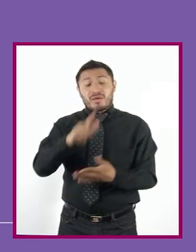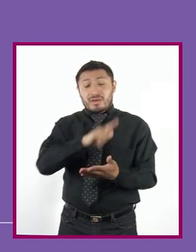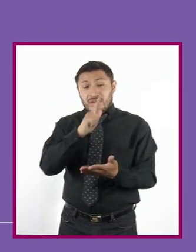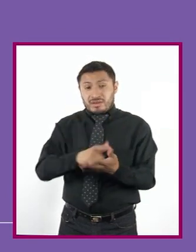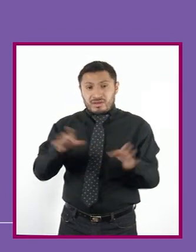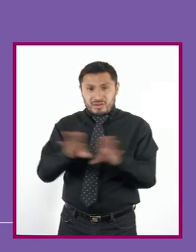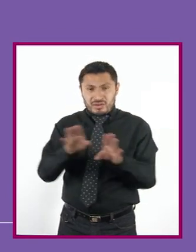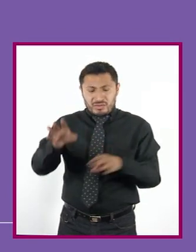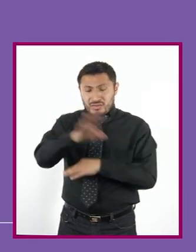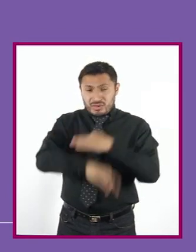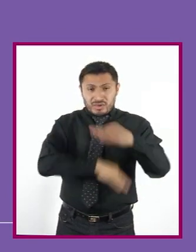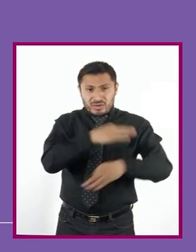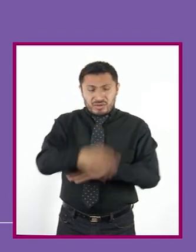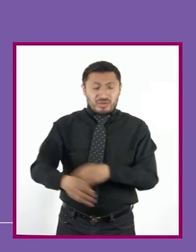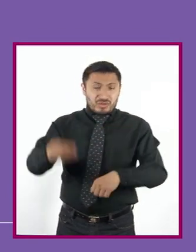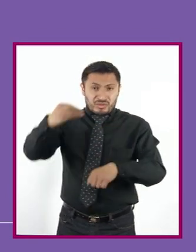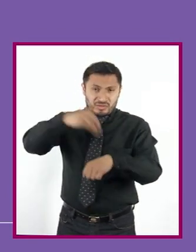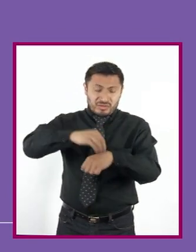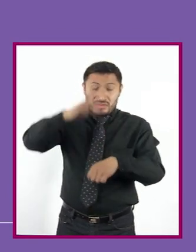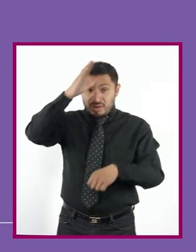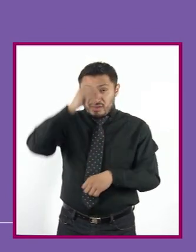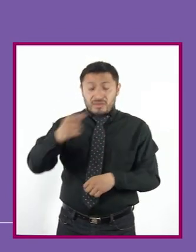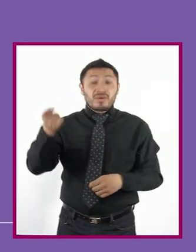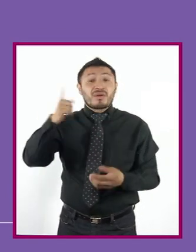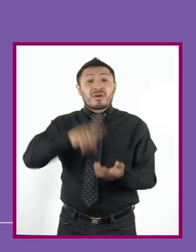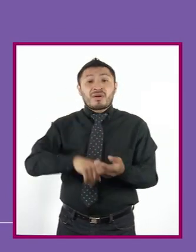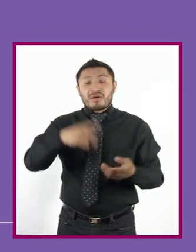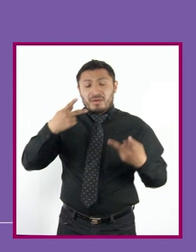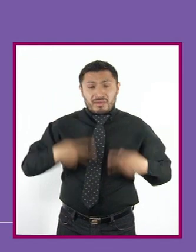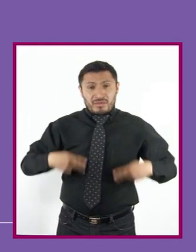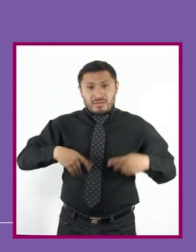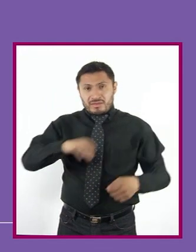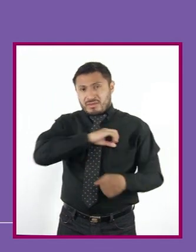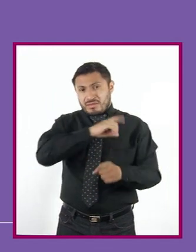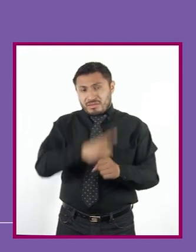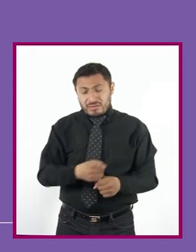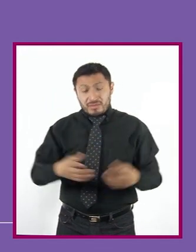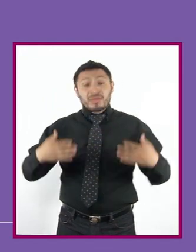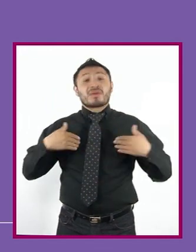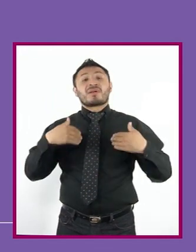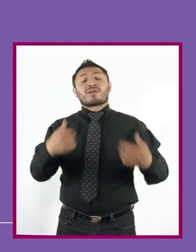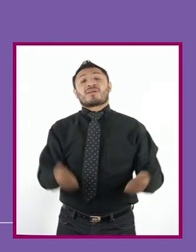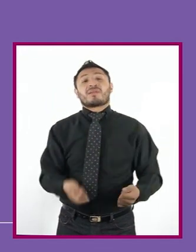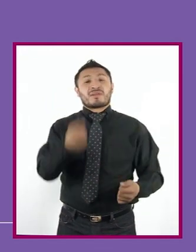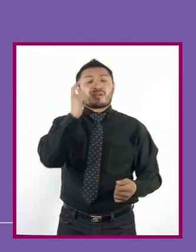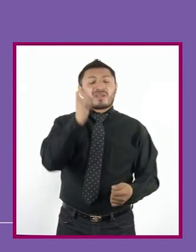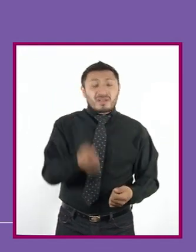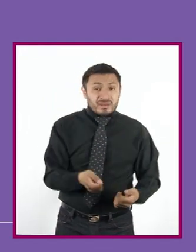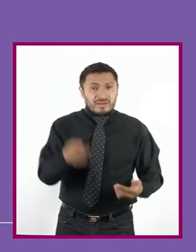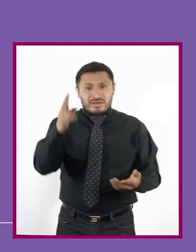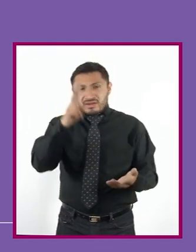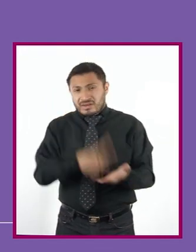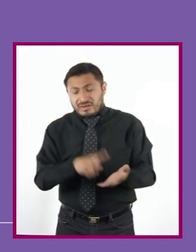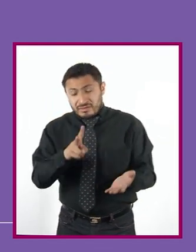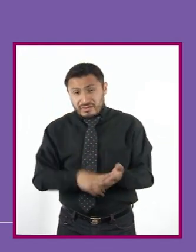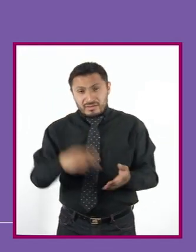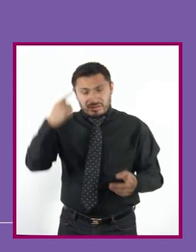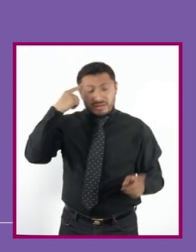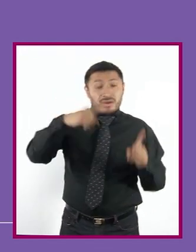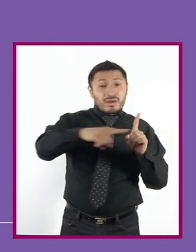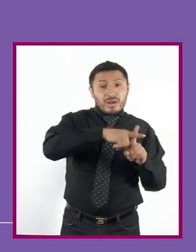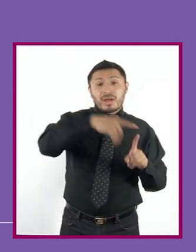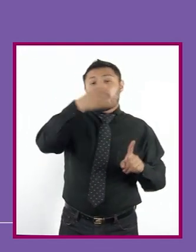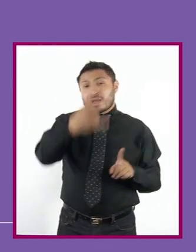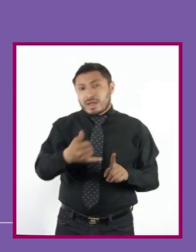toma de acuerdos, donde las personas tienen la posibilidad de comprender su significado, de valorarlo positivamente